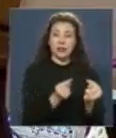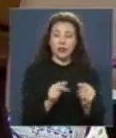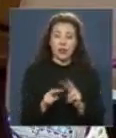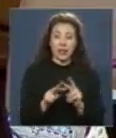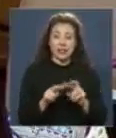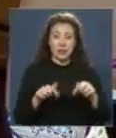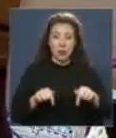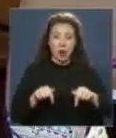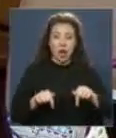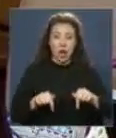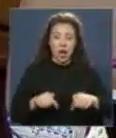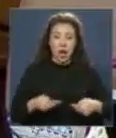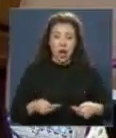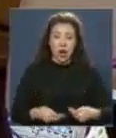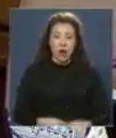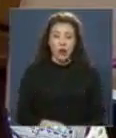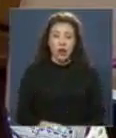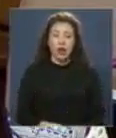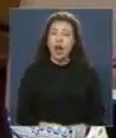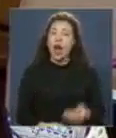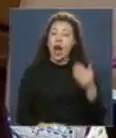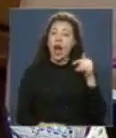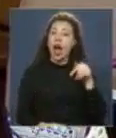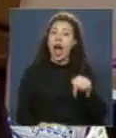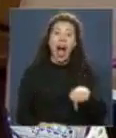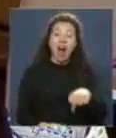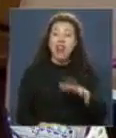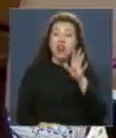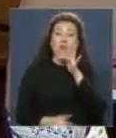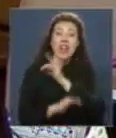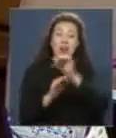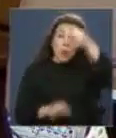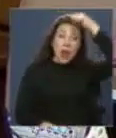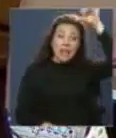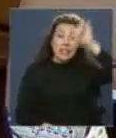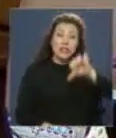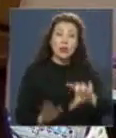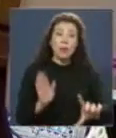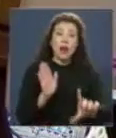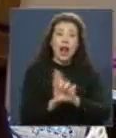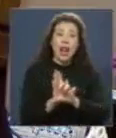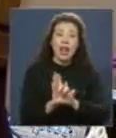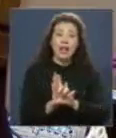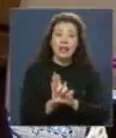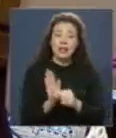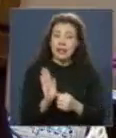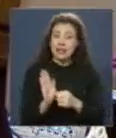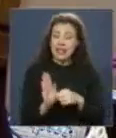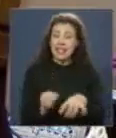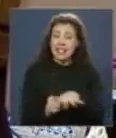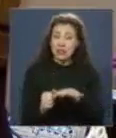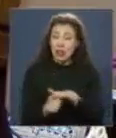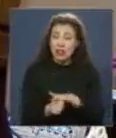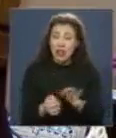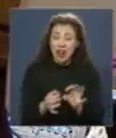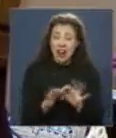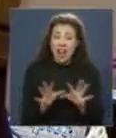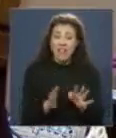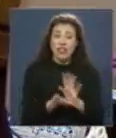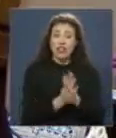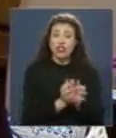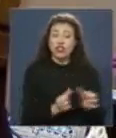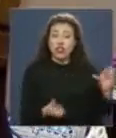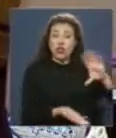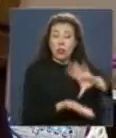cabo, hoy día no se encontraba penado por la legislación este hecho tan brutal que todo el país